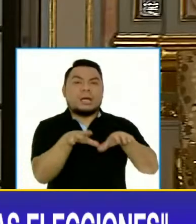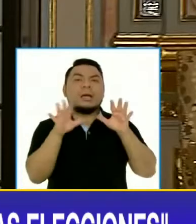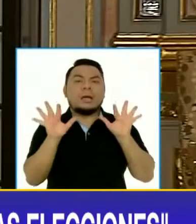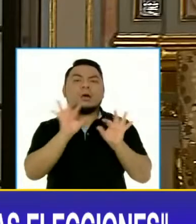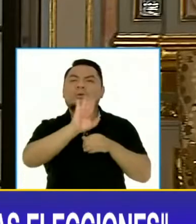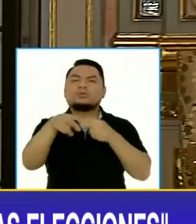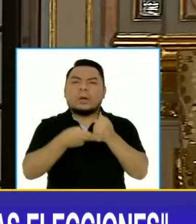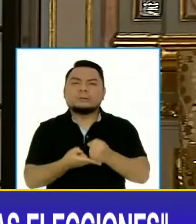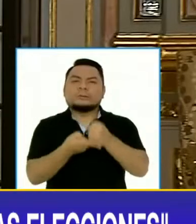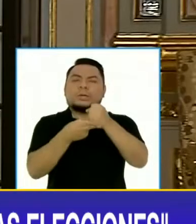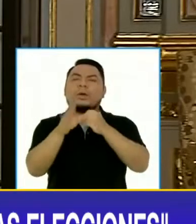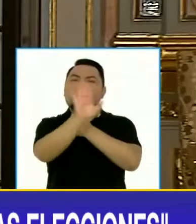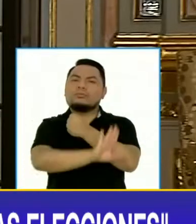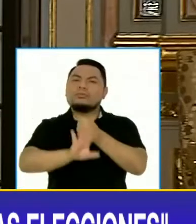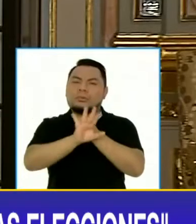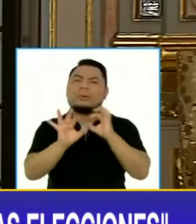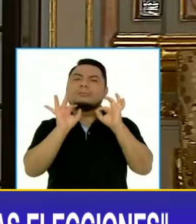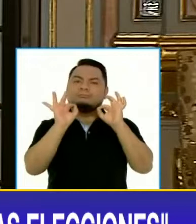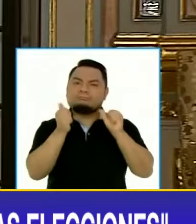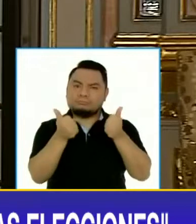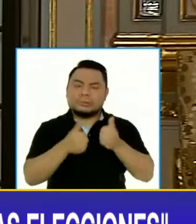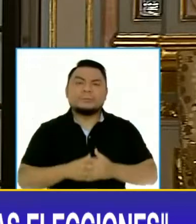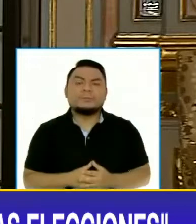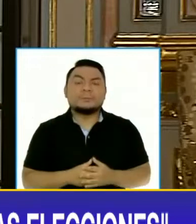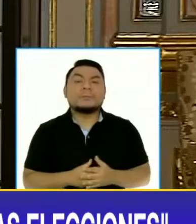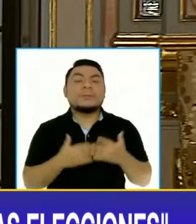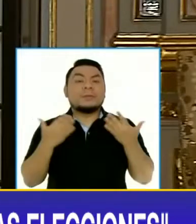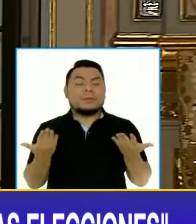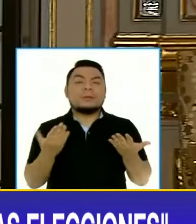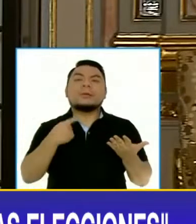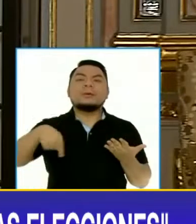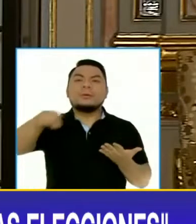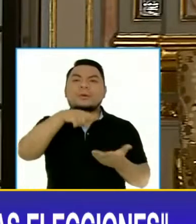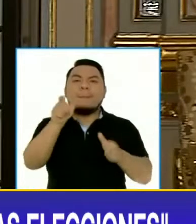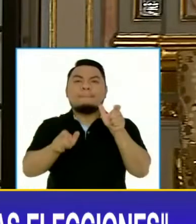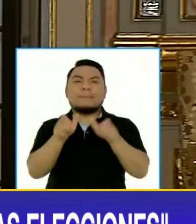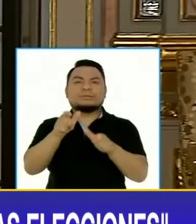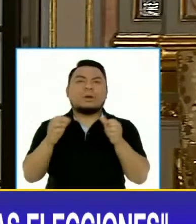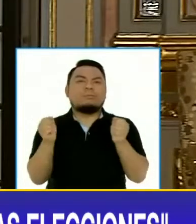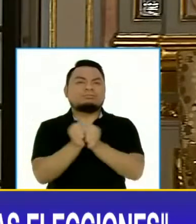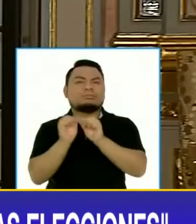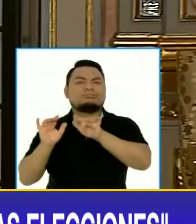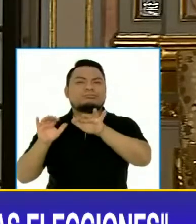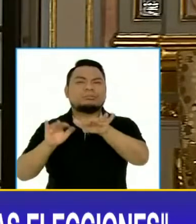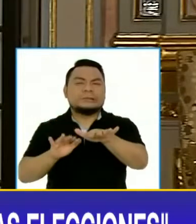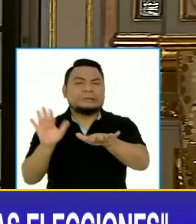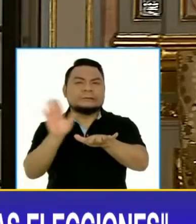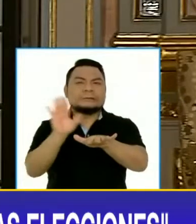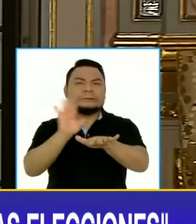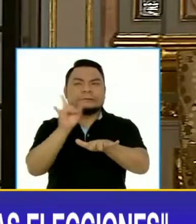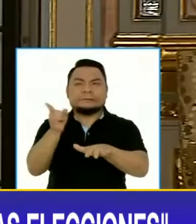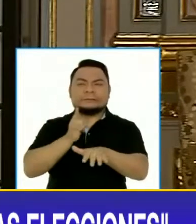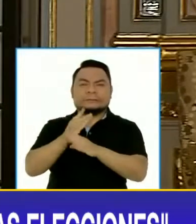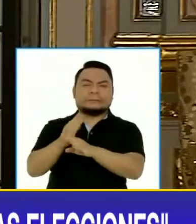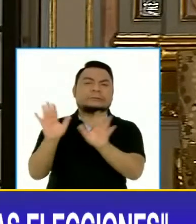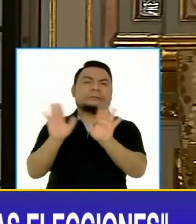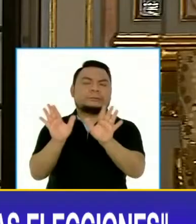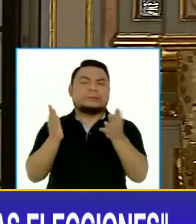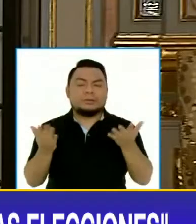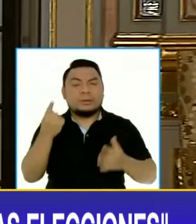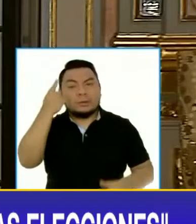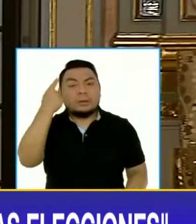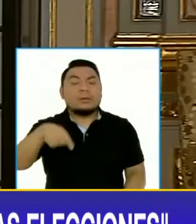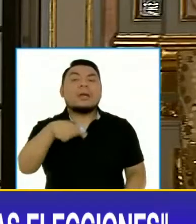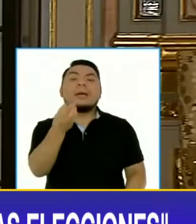manera segura y eficiente. Para evitar aglomeraciones y posibilidades de contagio, el número de locales